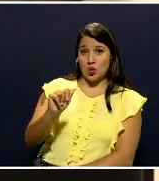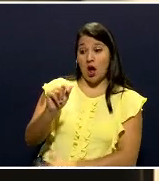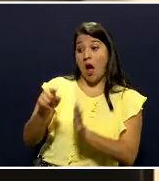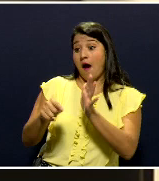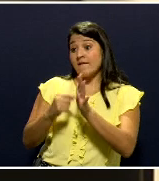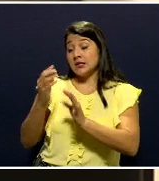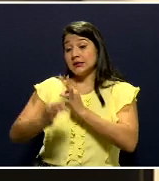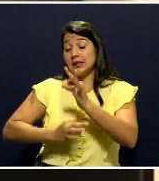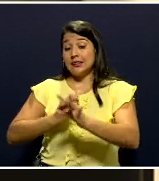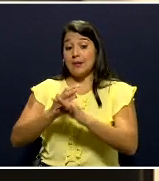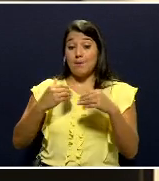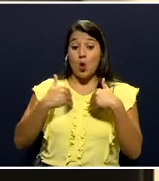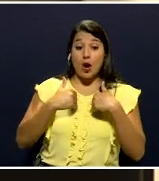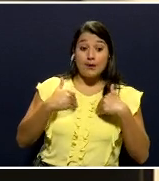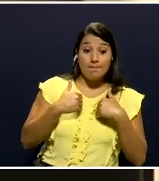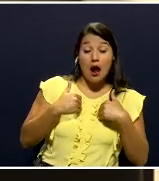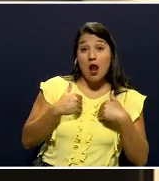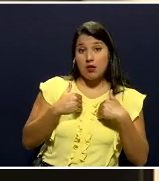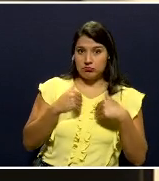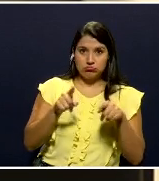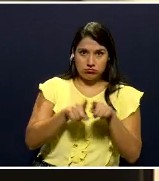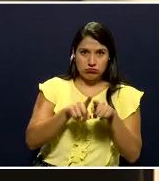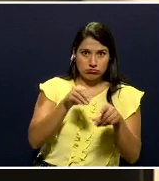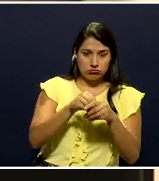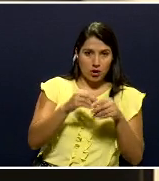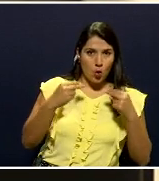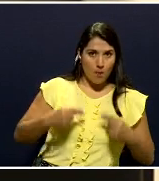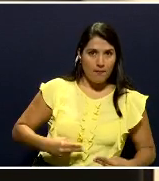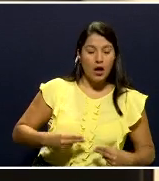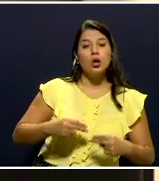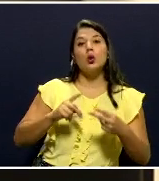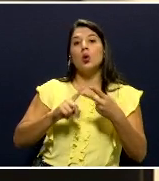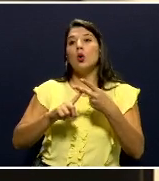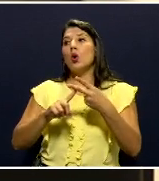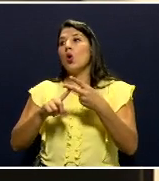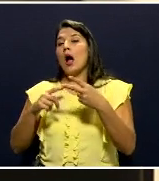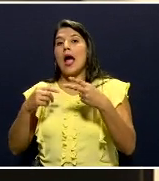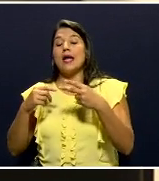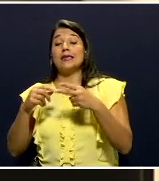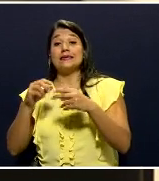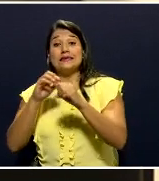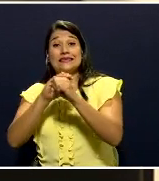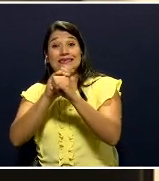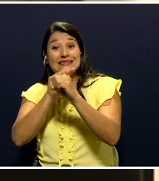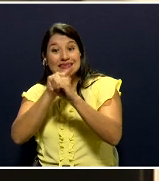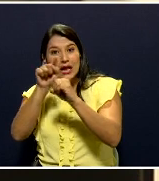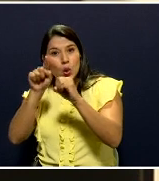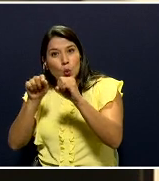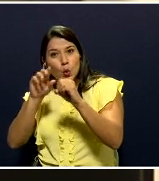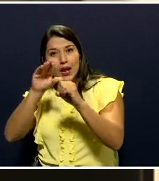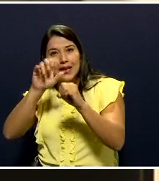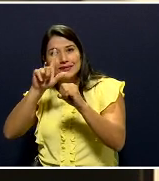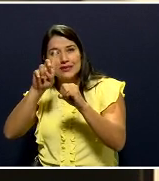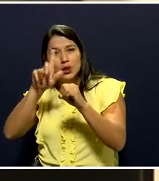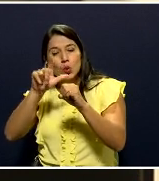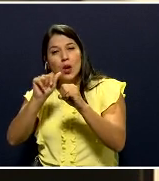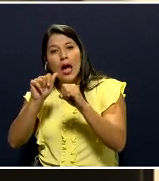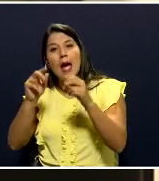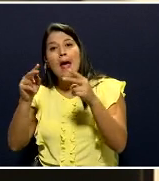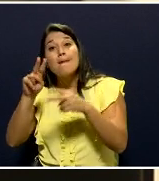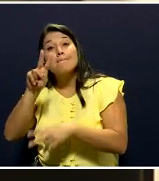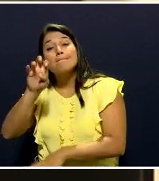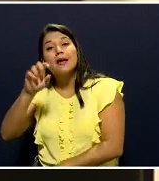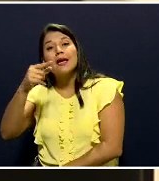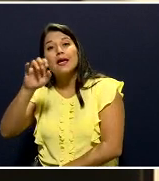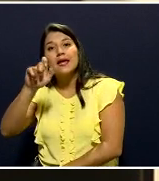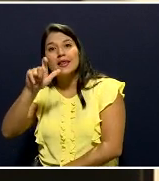animales, incluyendo las células humanas. Hay virus que infectan células vegetales. Hay virus que infectan hongos. Hay virus